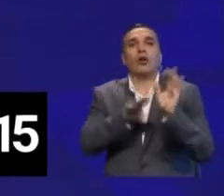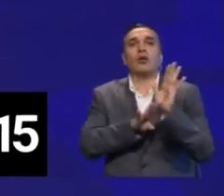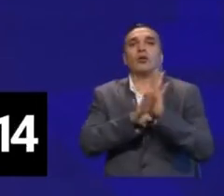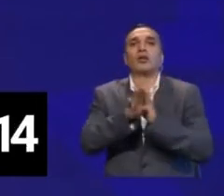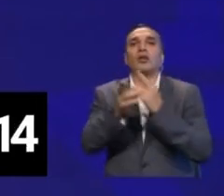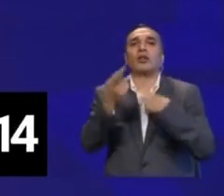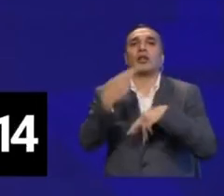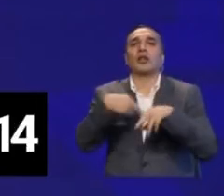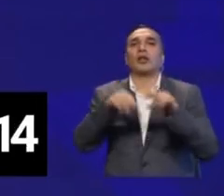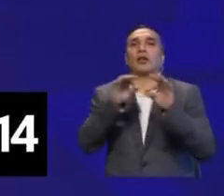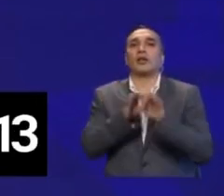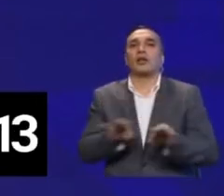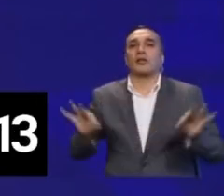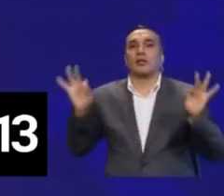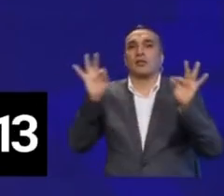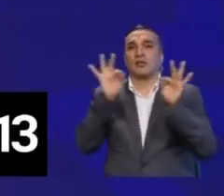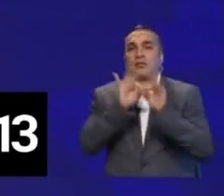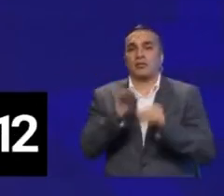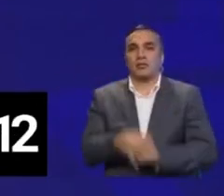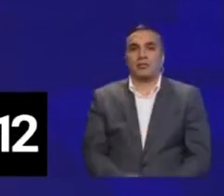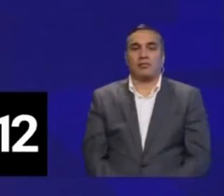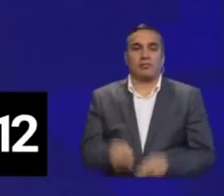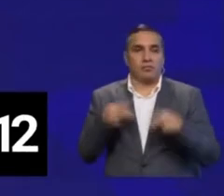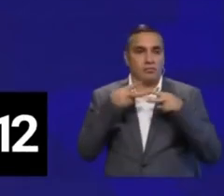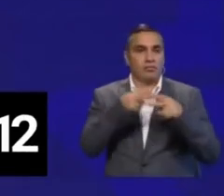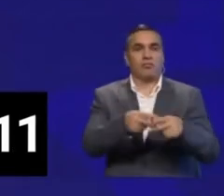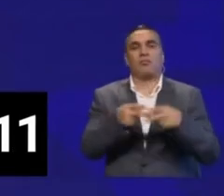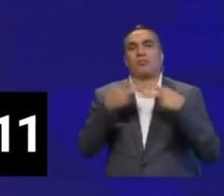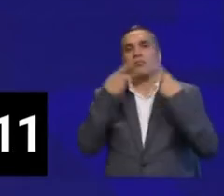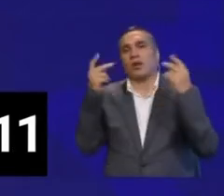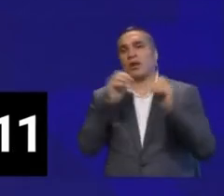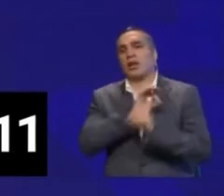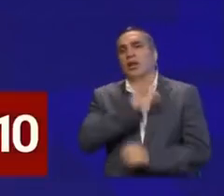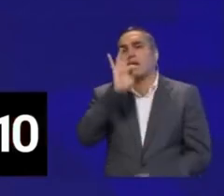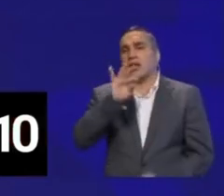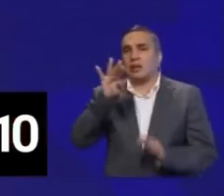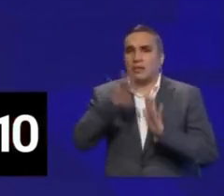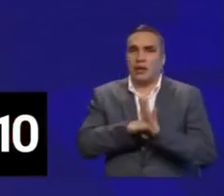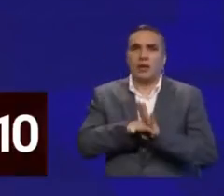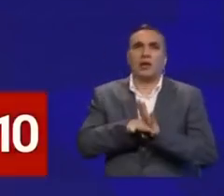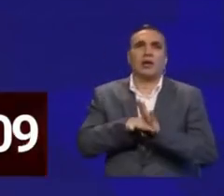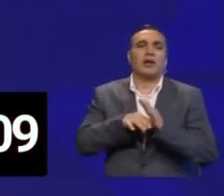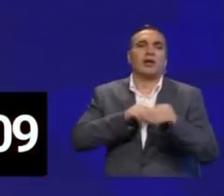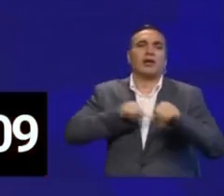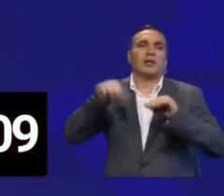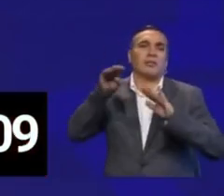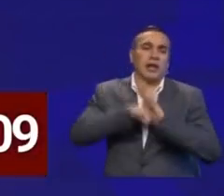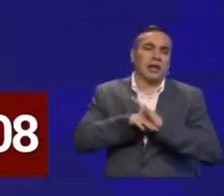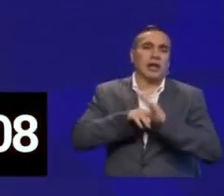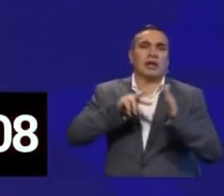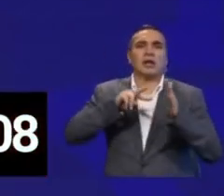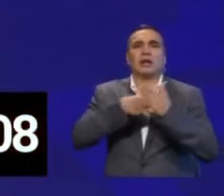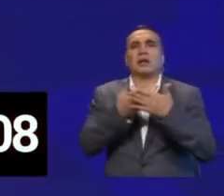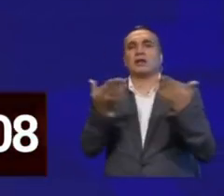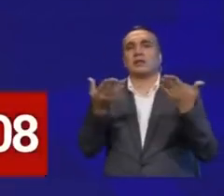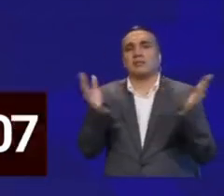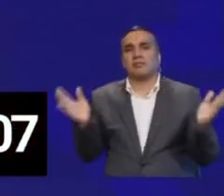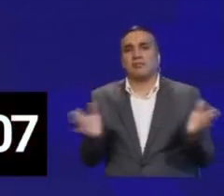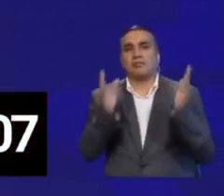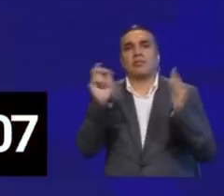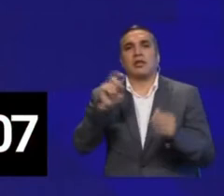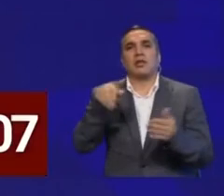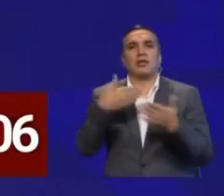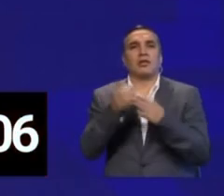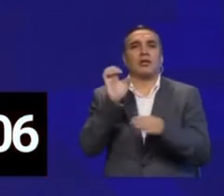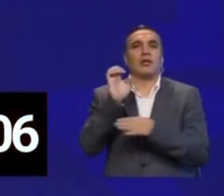de la posibilidad de crédito público a bajo interés, de reducir los trámites, de generar el estímulo que necesita